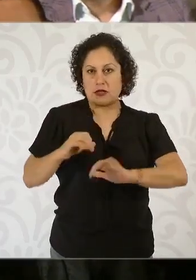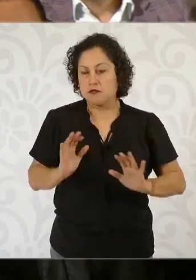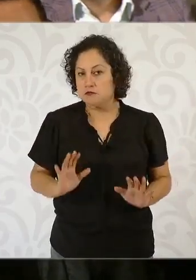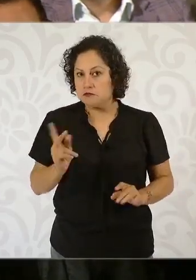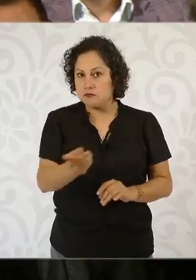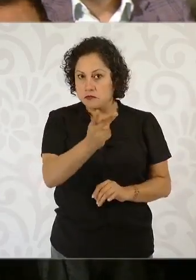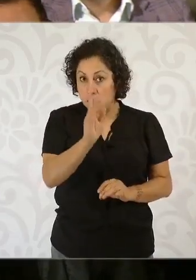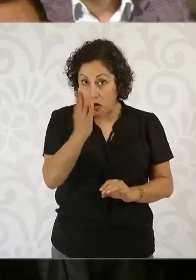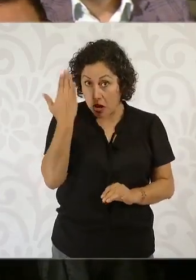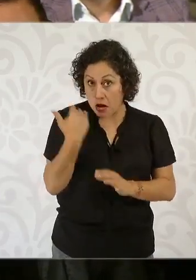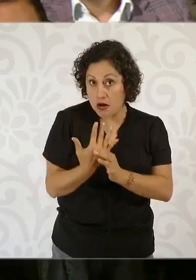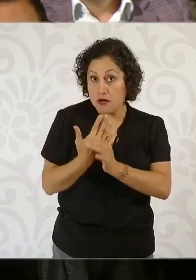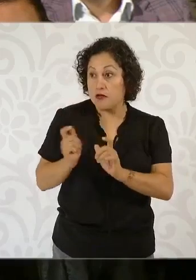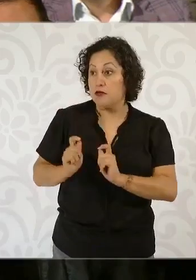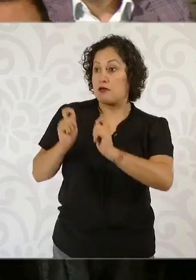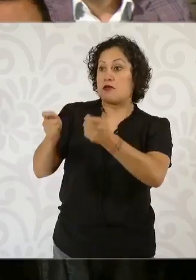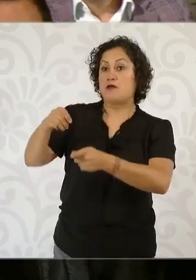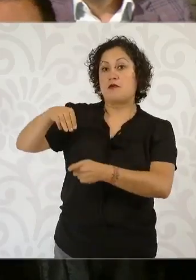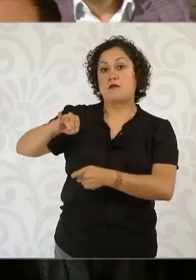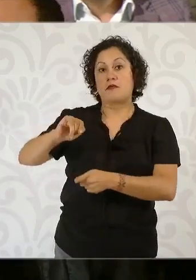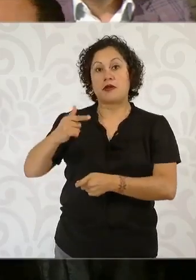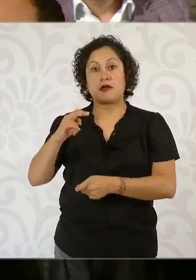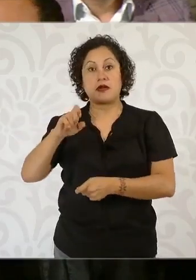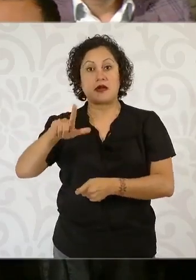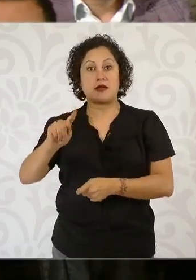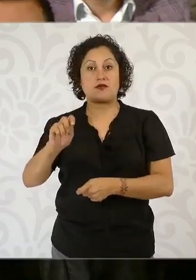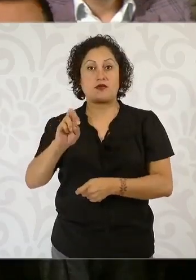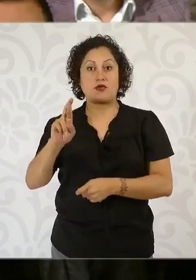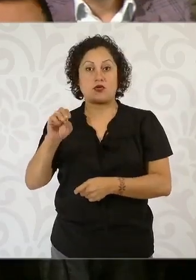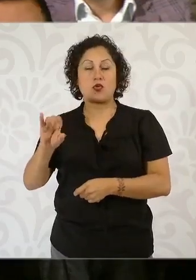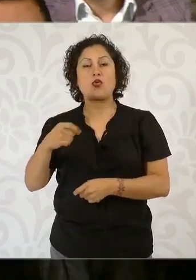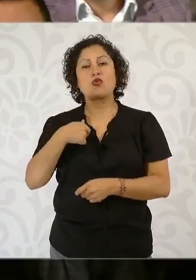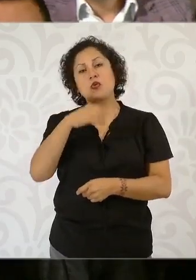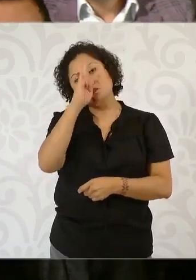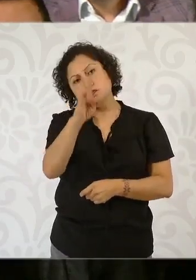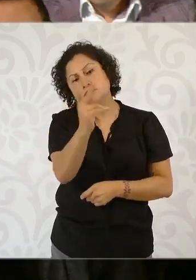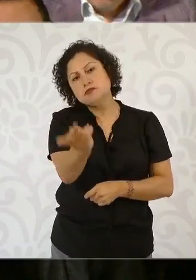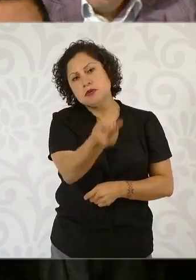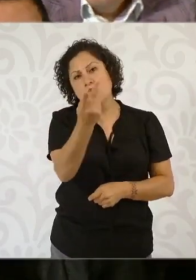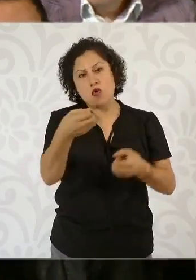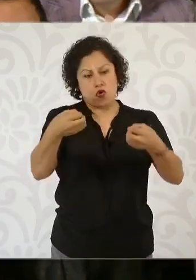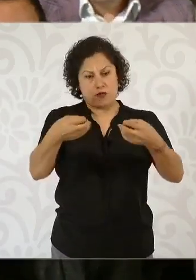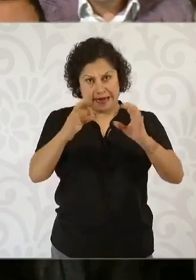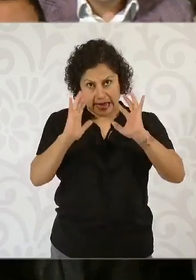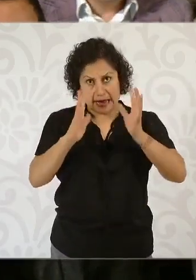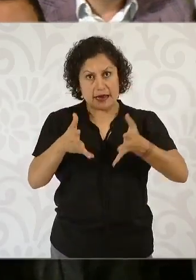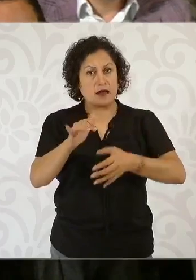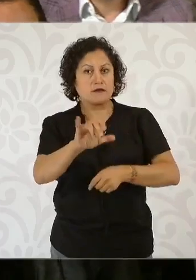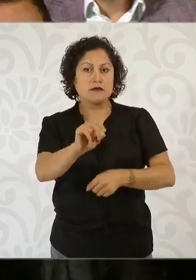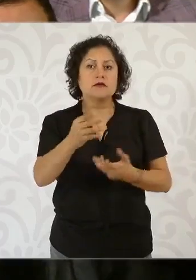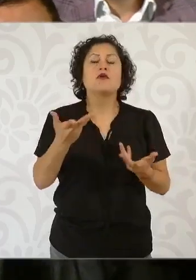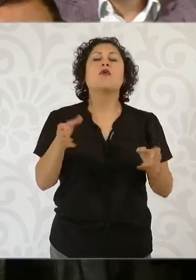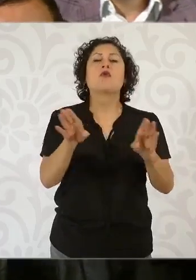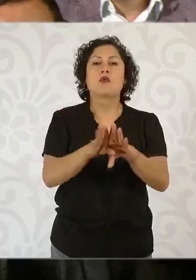Miguel Torruco, quisiera preguntarle, se creó esta oficina, cómo va el proyecto, o si en algún momento se le habló desde la CONADE,